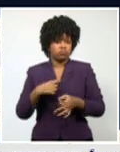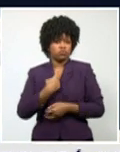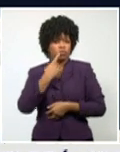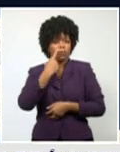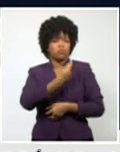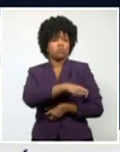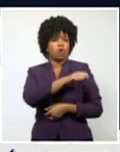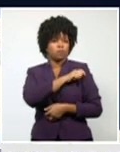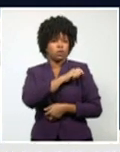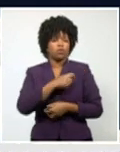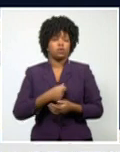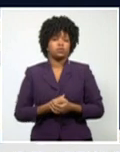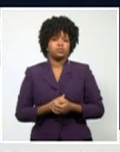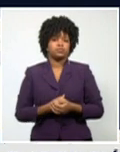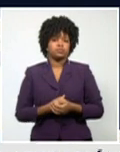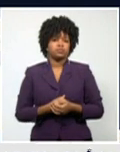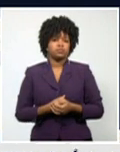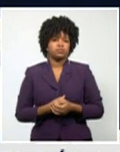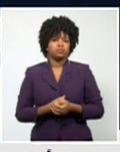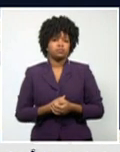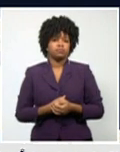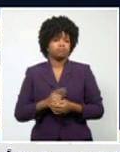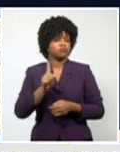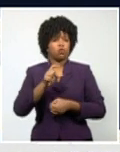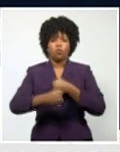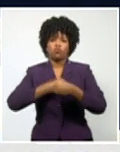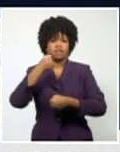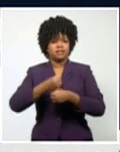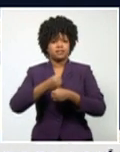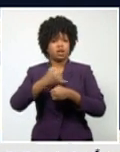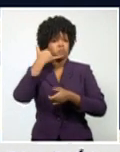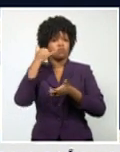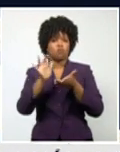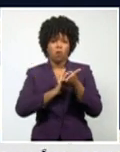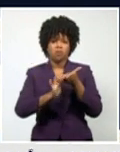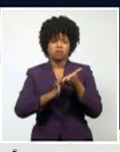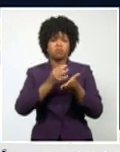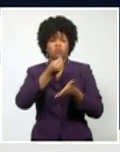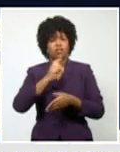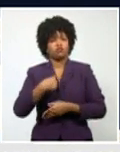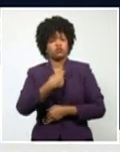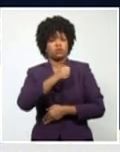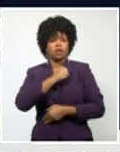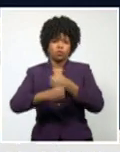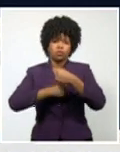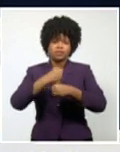población no lo está utilizando como quisiéramos,